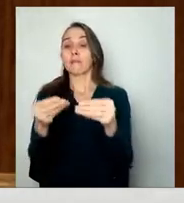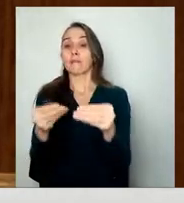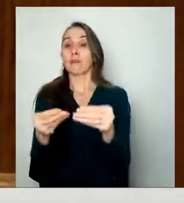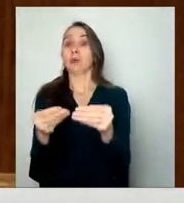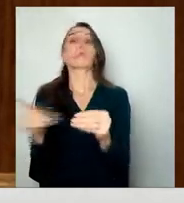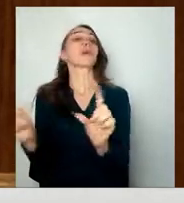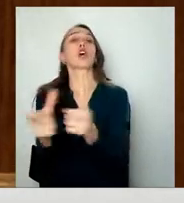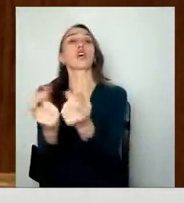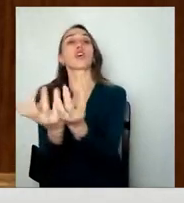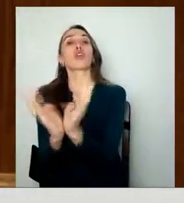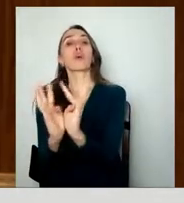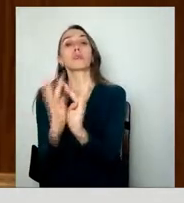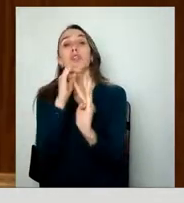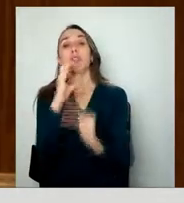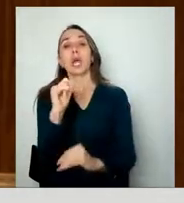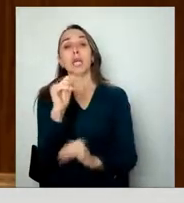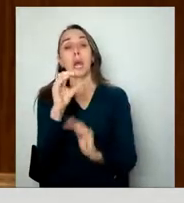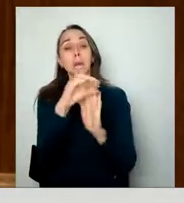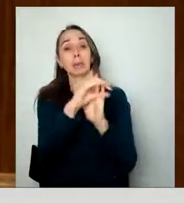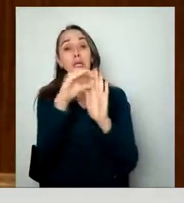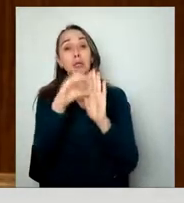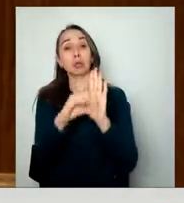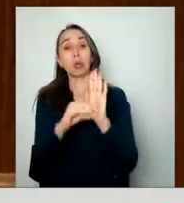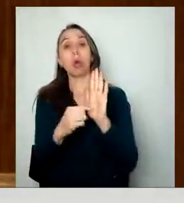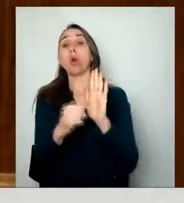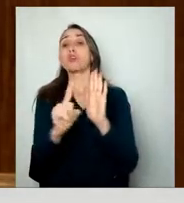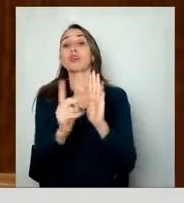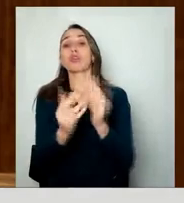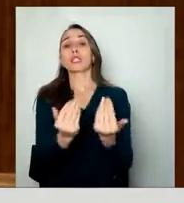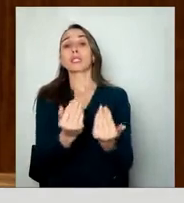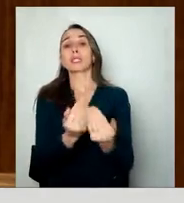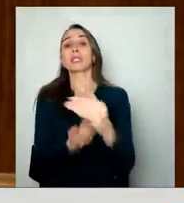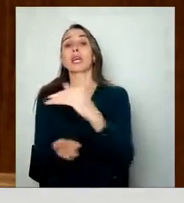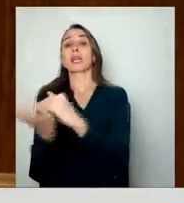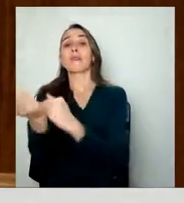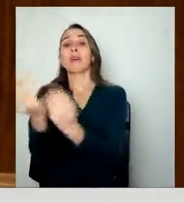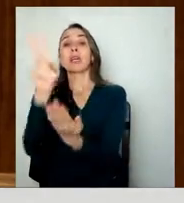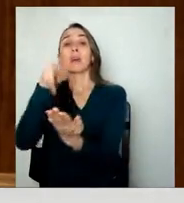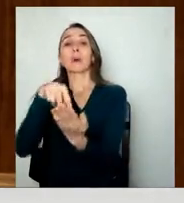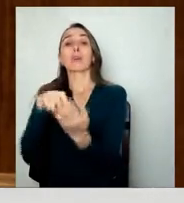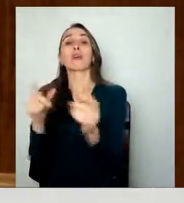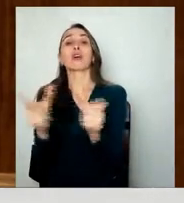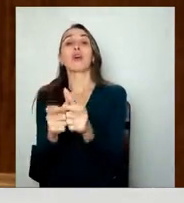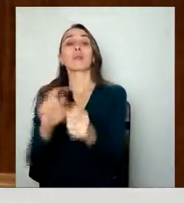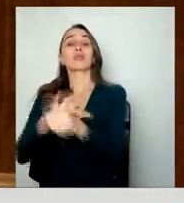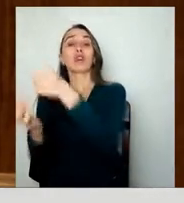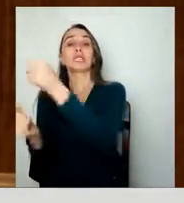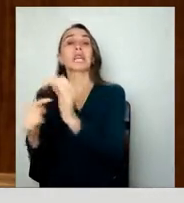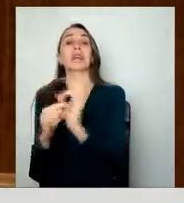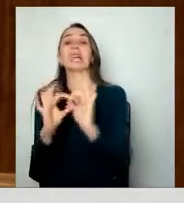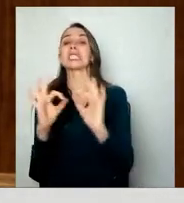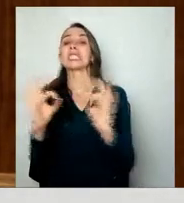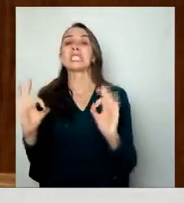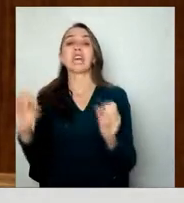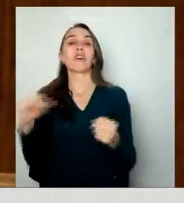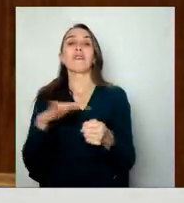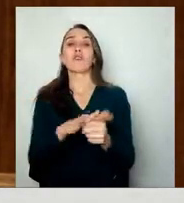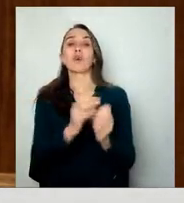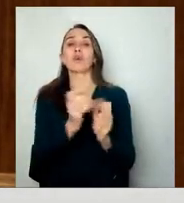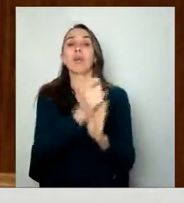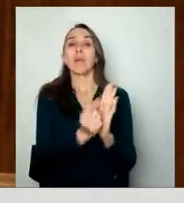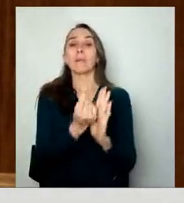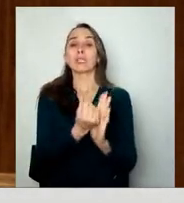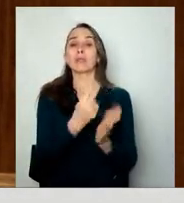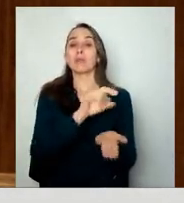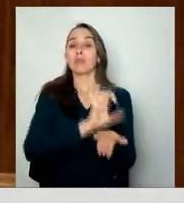que sus capítulos no deben ser no deben ser conocidos por la comisión de Hacienda Por no tener incidencia en materia presupuestaria